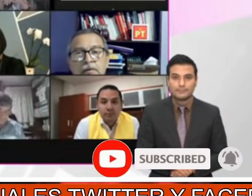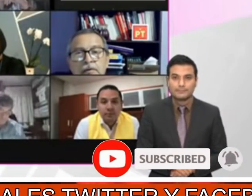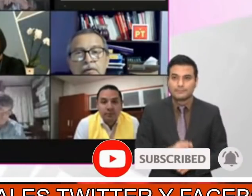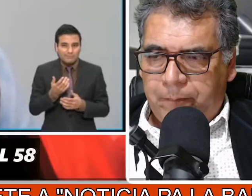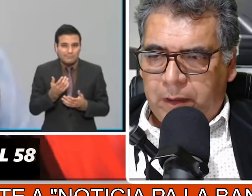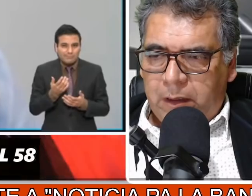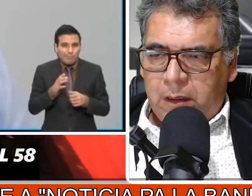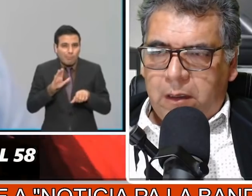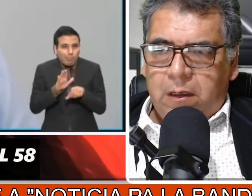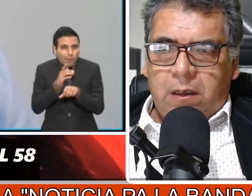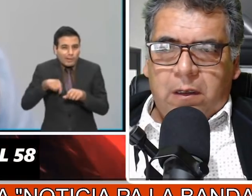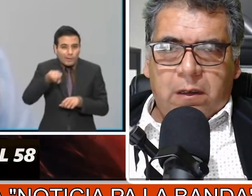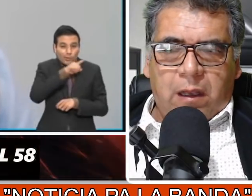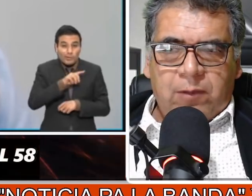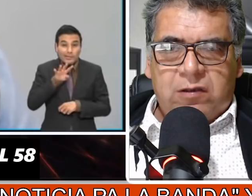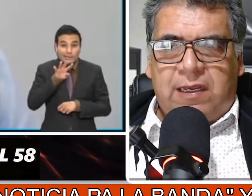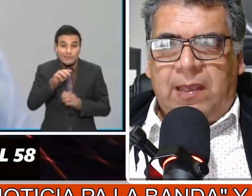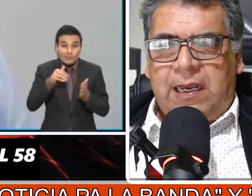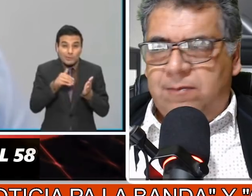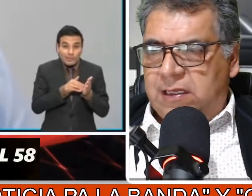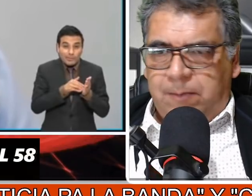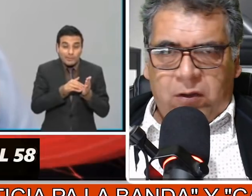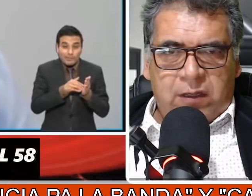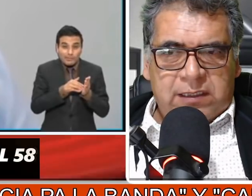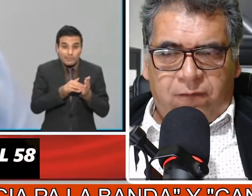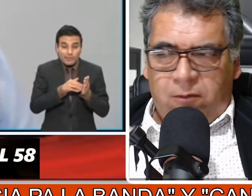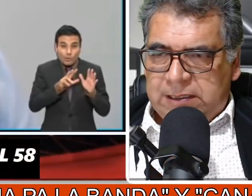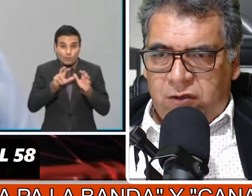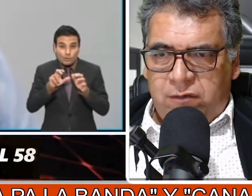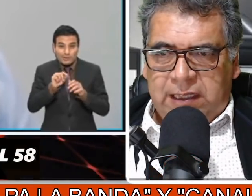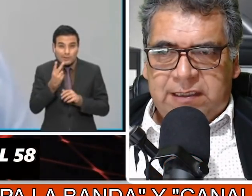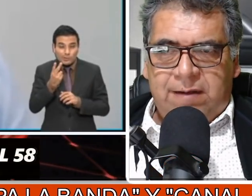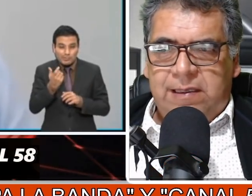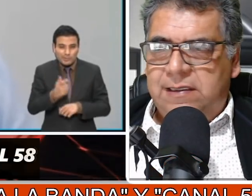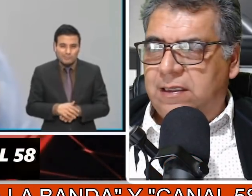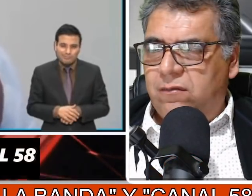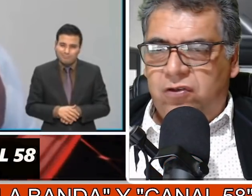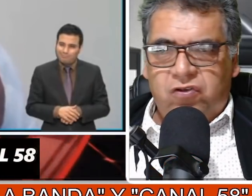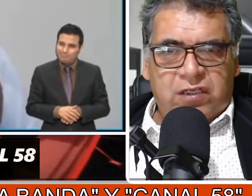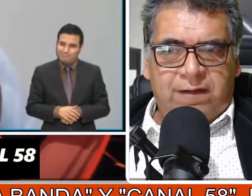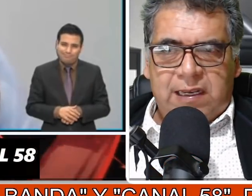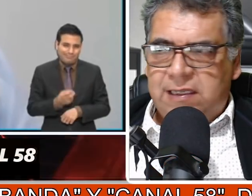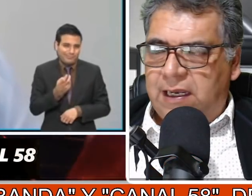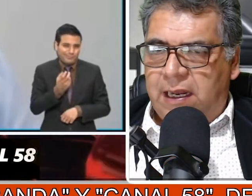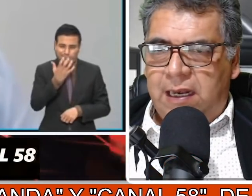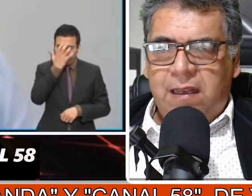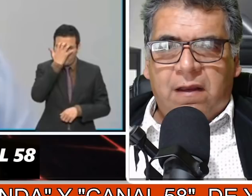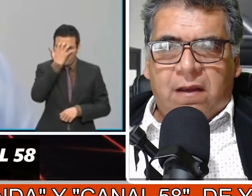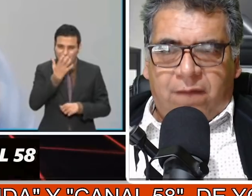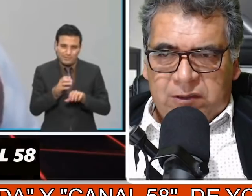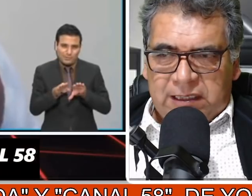Muchas gracias. Amigos y amigas, me despido de esta información. Ya sabes, si te gustó, suscríbete a este